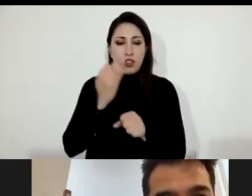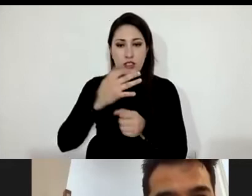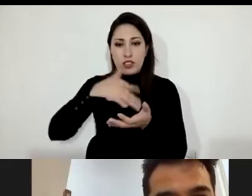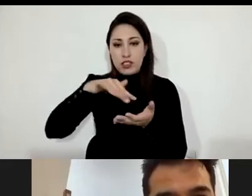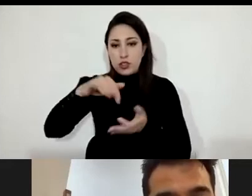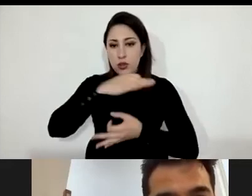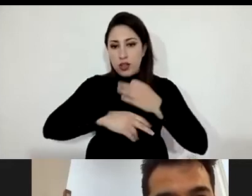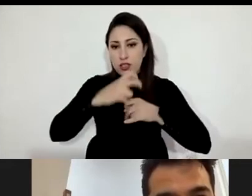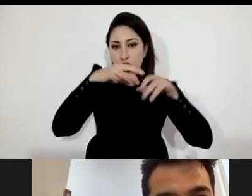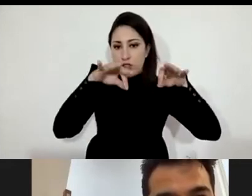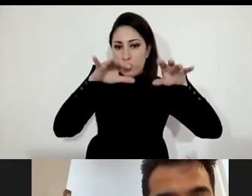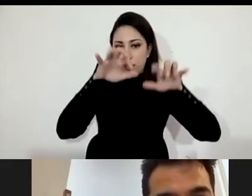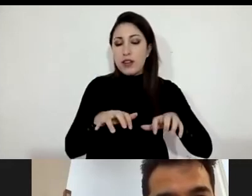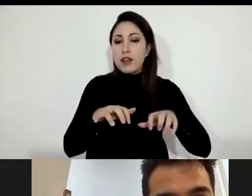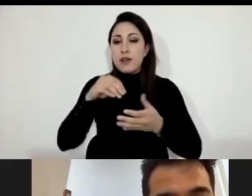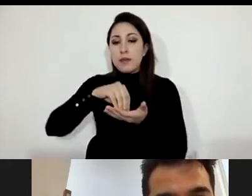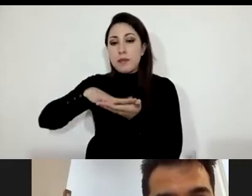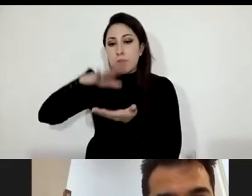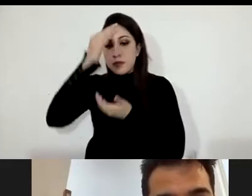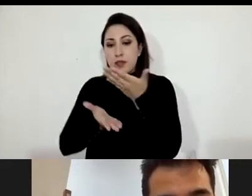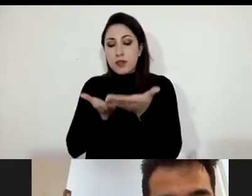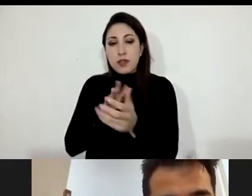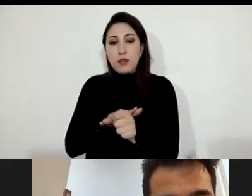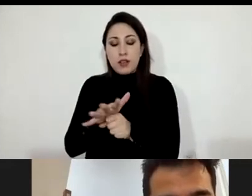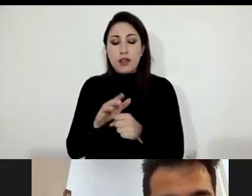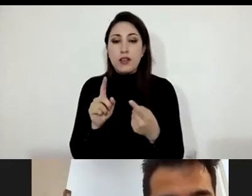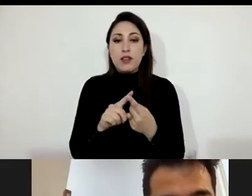se propone el siguiente acuerdo. Acuerdo